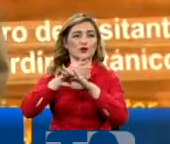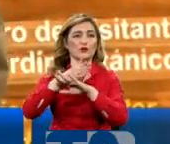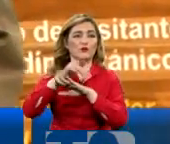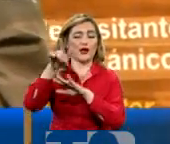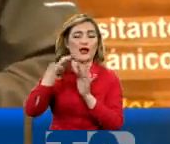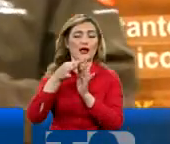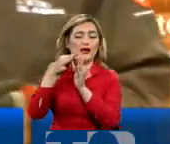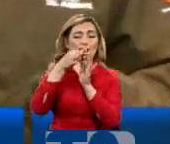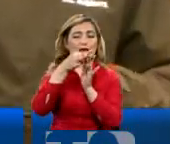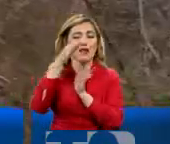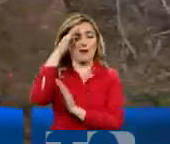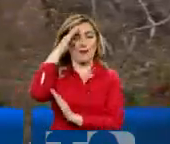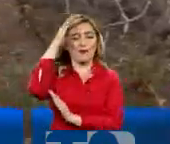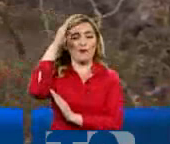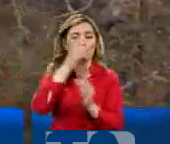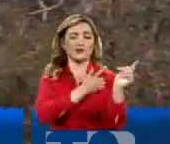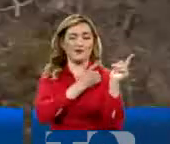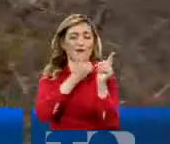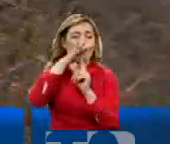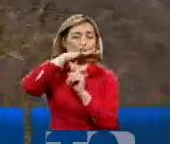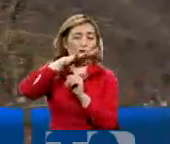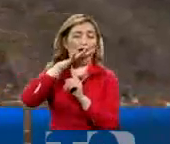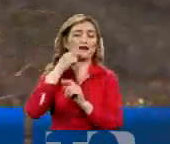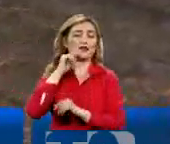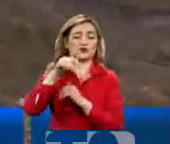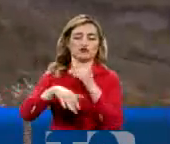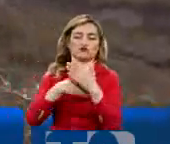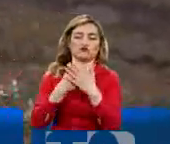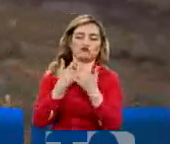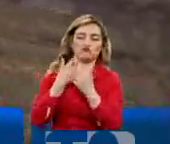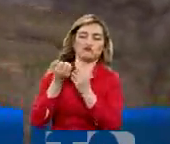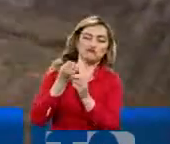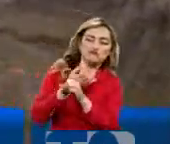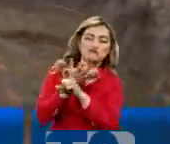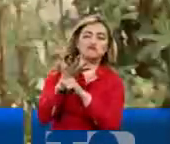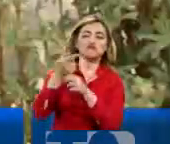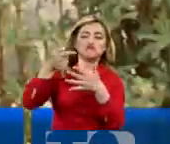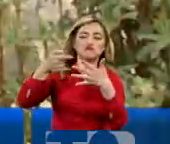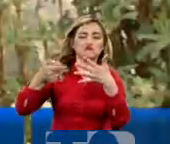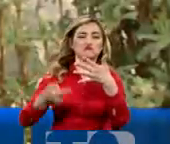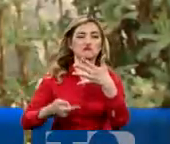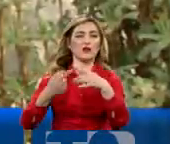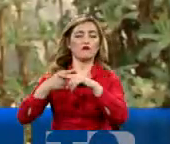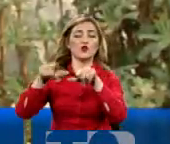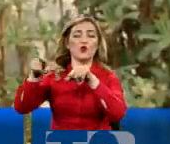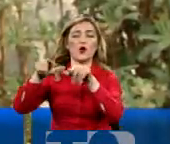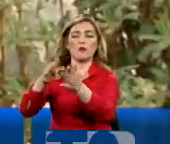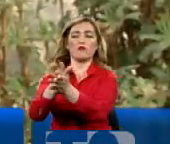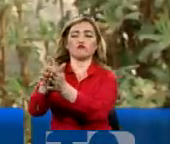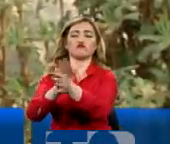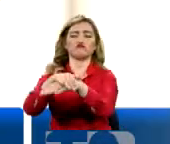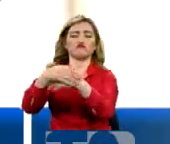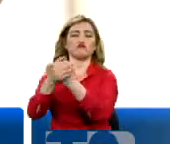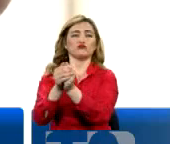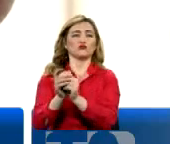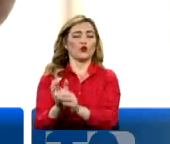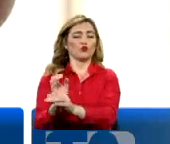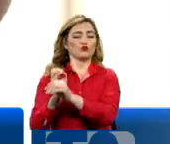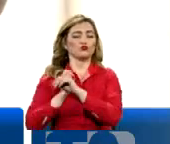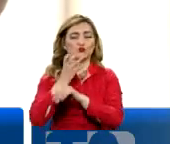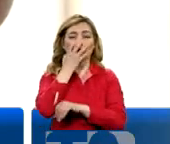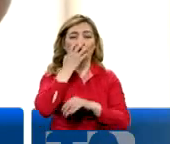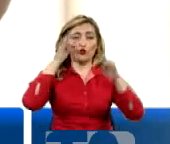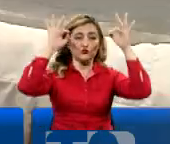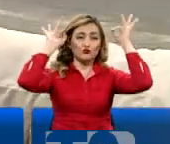de los guardaparques a lo largo del recorrido se han dispuesto varios puntos para el lavado de manos además es obligatorio el uso